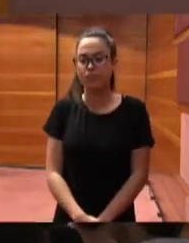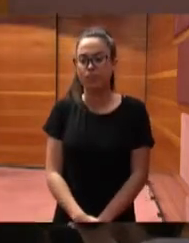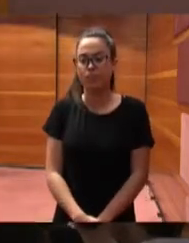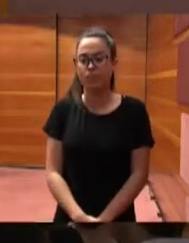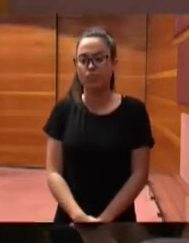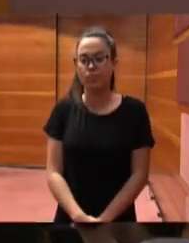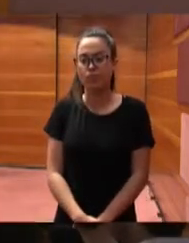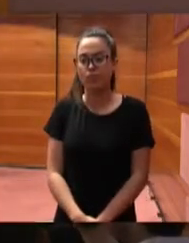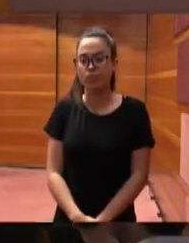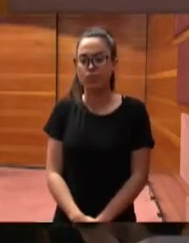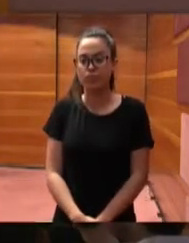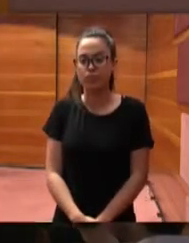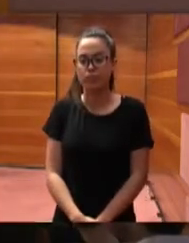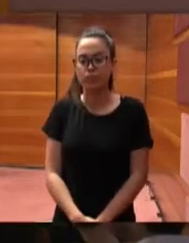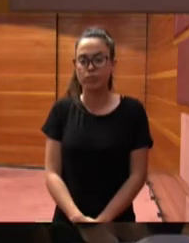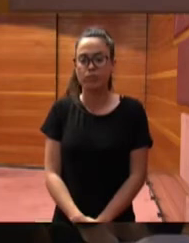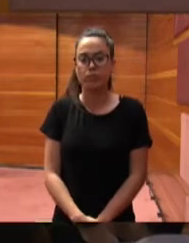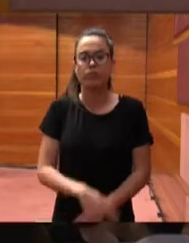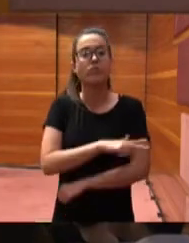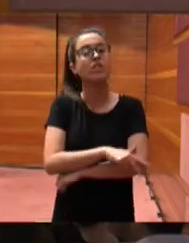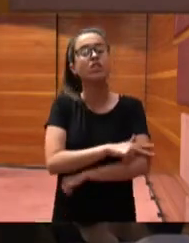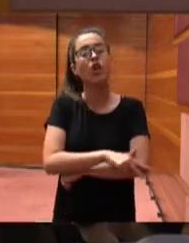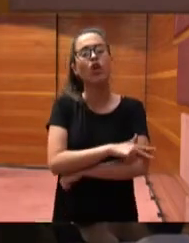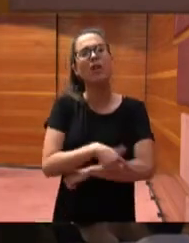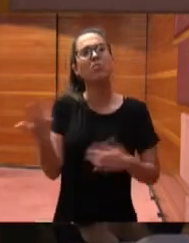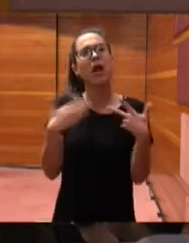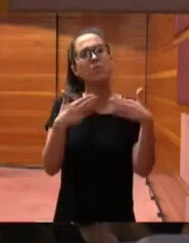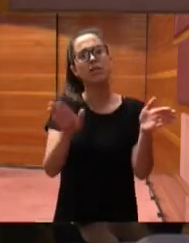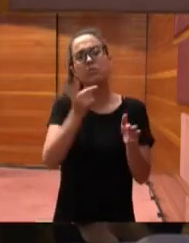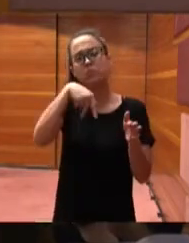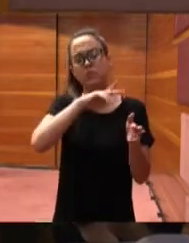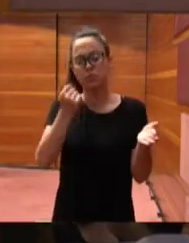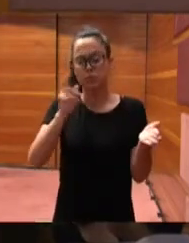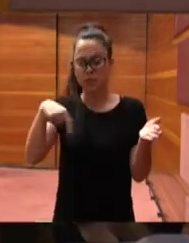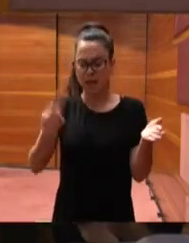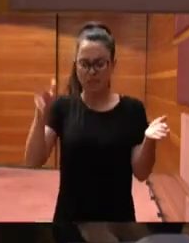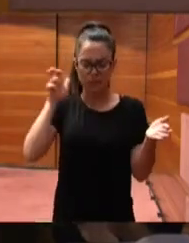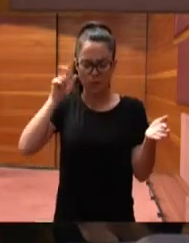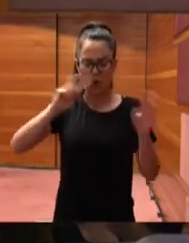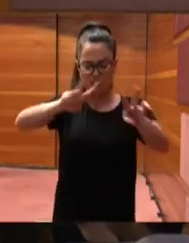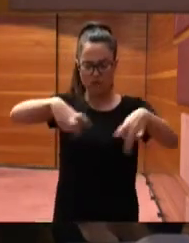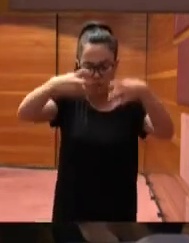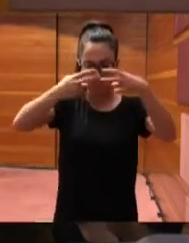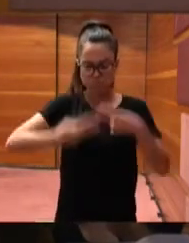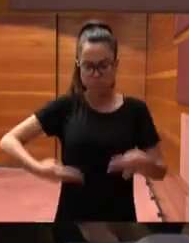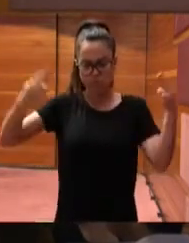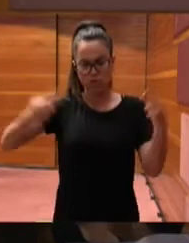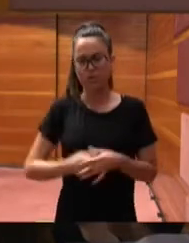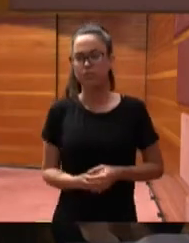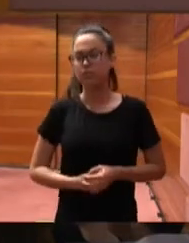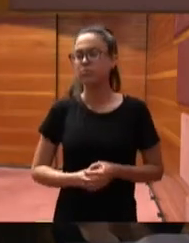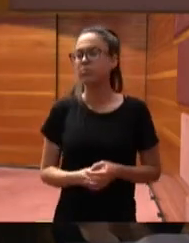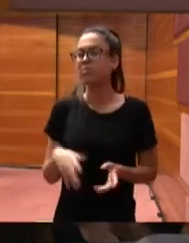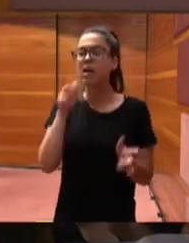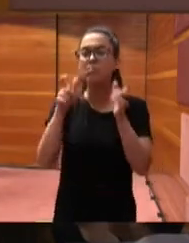decir. Estamos hablando de gobierno abierto y quizás también os haya llegado la expresión innovación pública. ¿A cuántos les ha